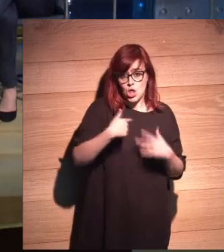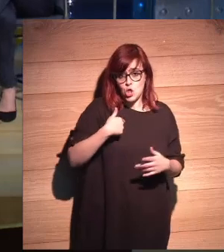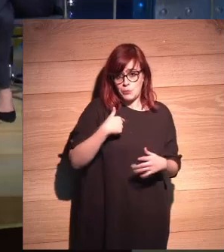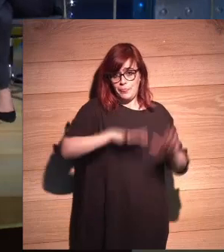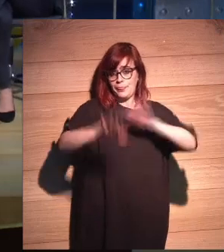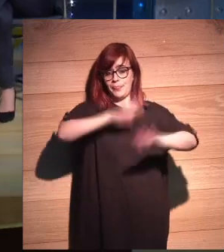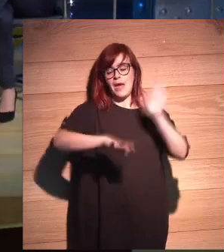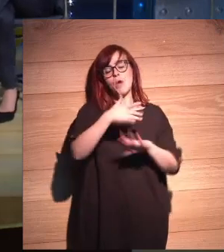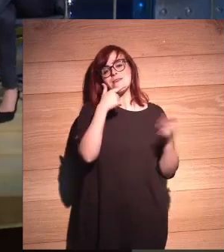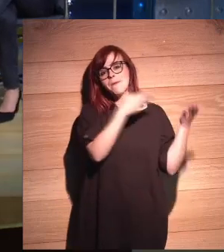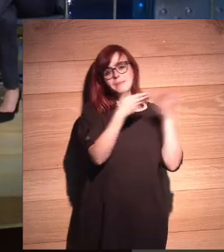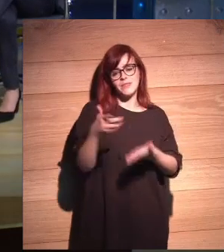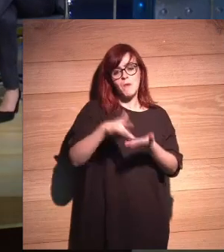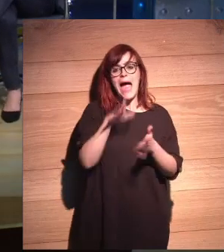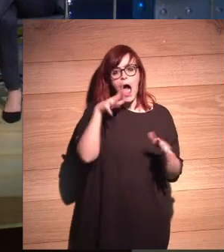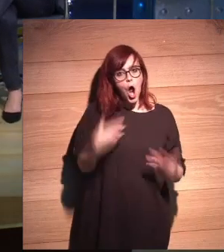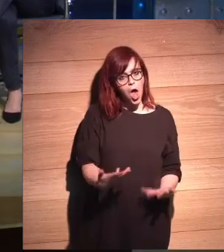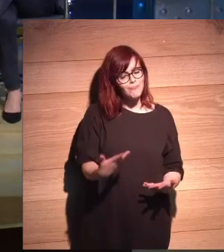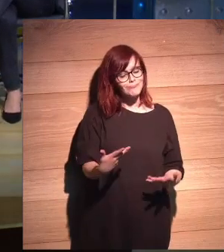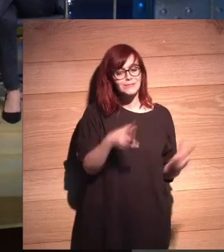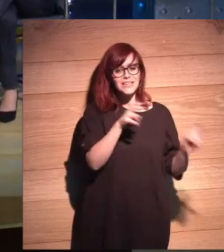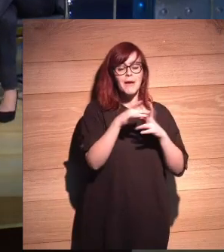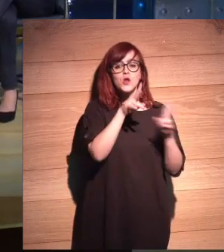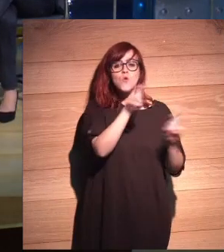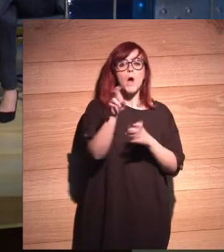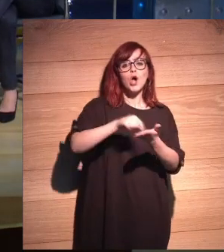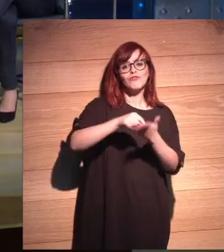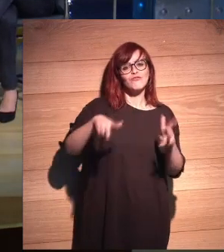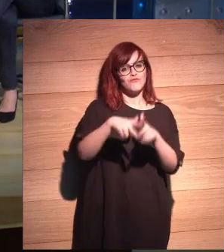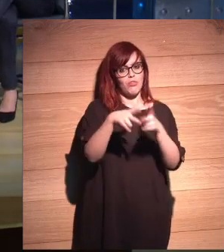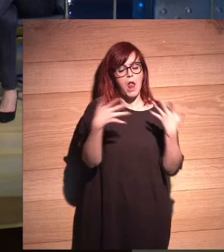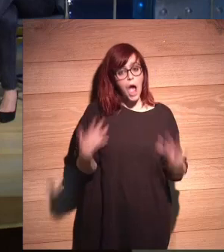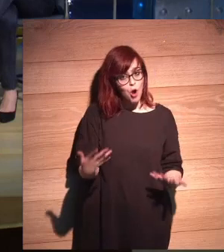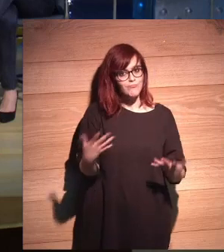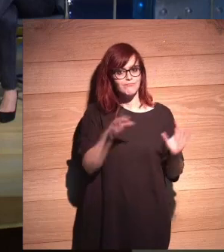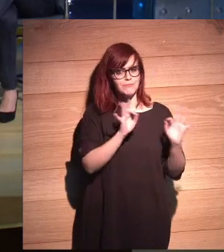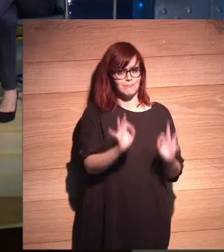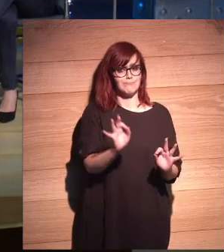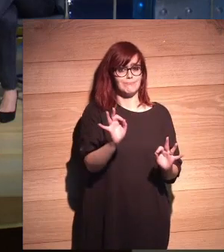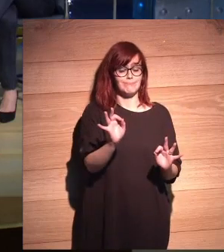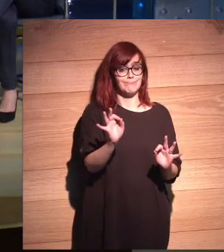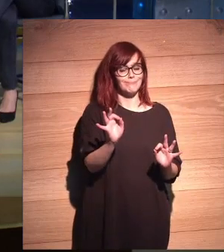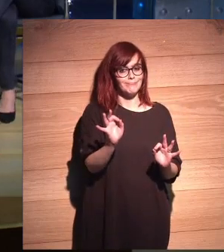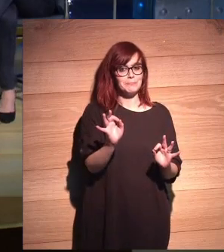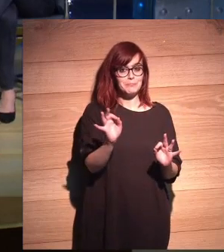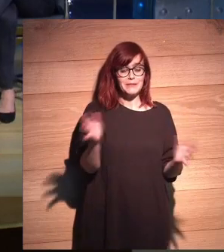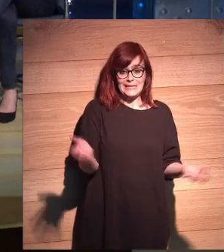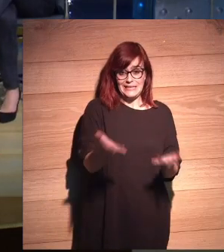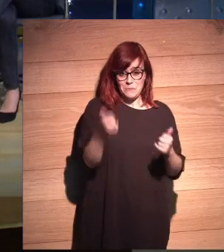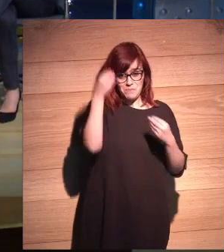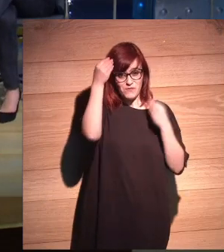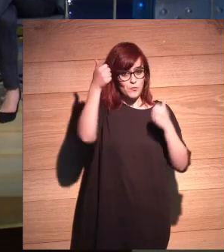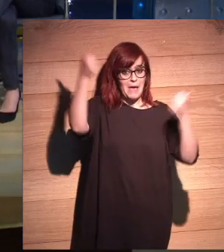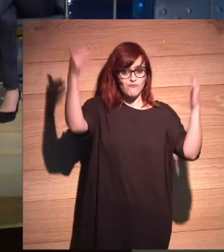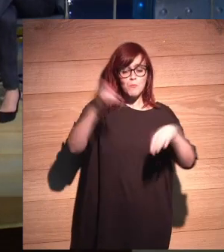yo, y le invitamos a escribir en este número, y lo ha hecho, sobre el nuevo contrato social, precisamente, y nadie mejor para